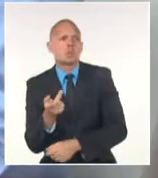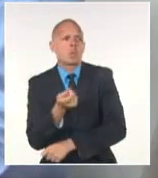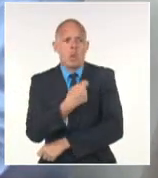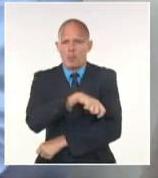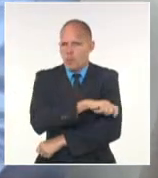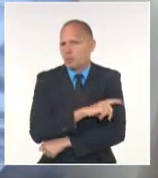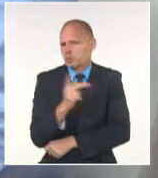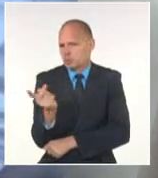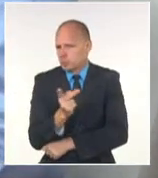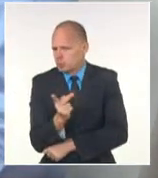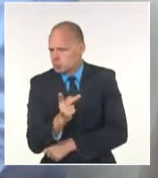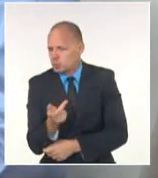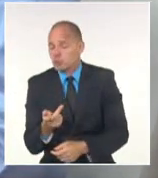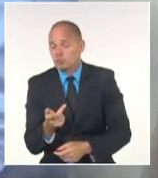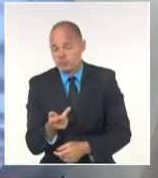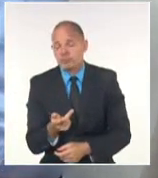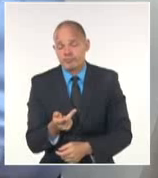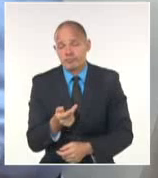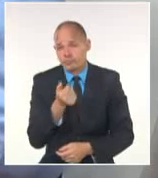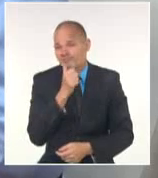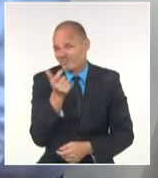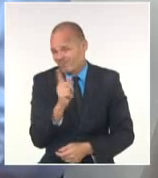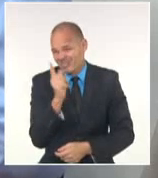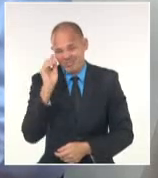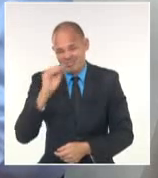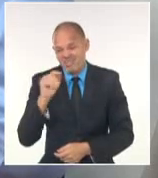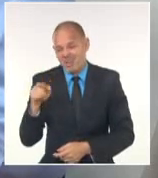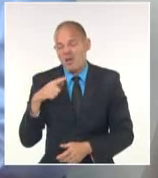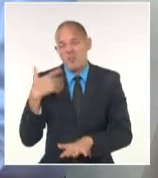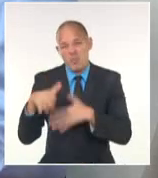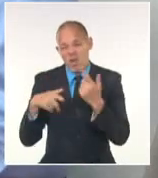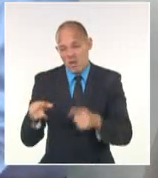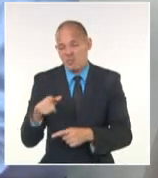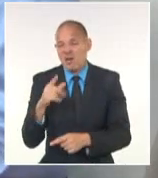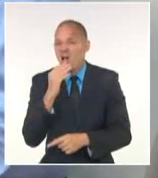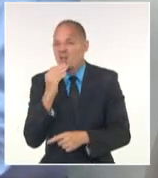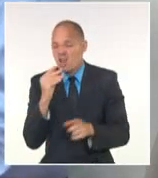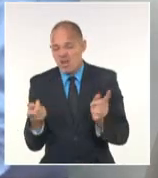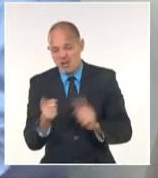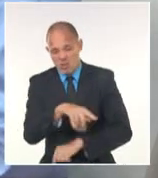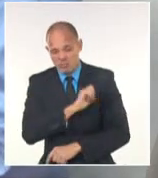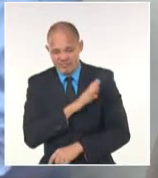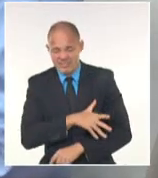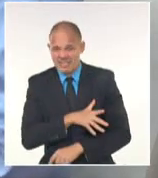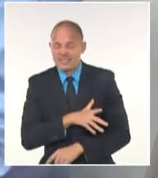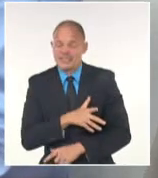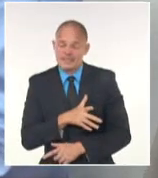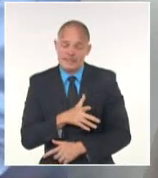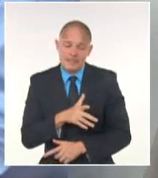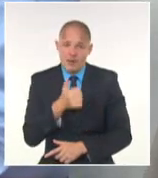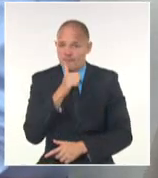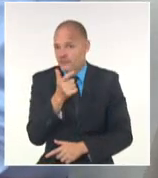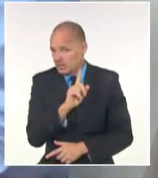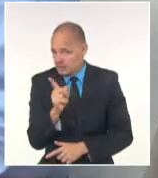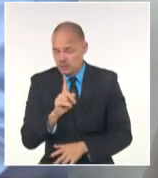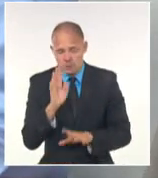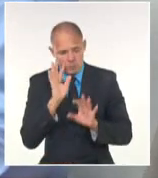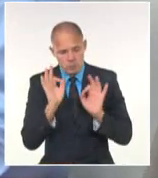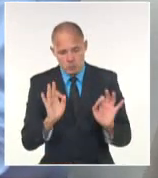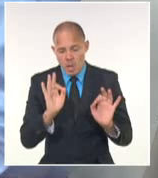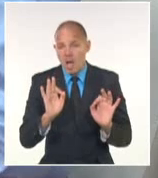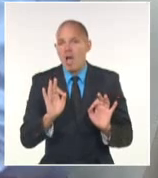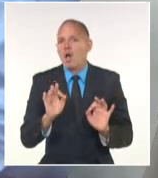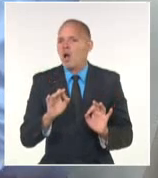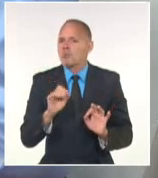Y bueno, ha sido una etapa difícil también por esta agresión y el genocidio contra Palestina, y ratificarte que siempre el pueblo